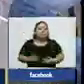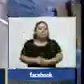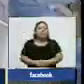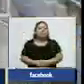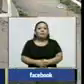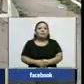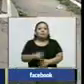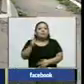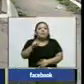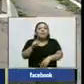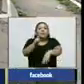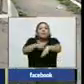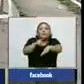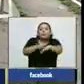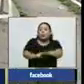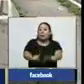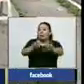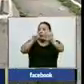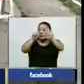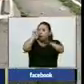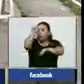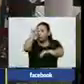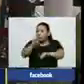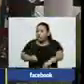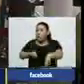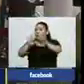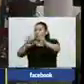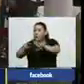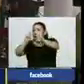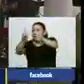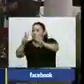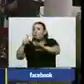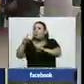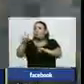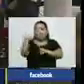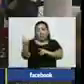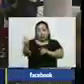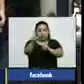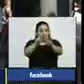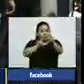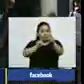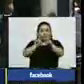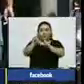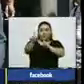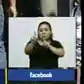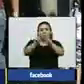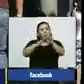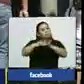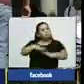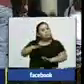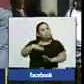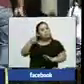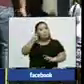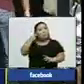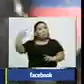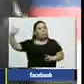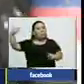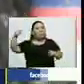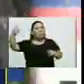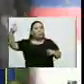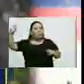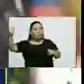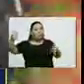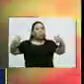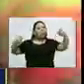Son apenas las 6.17 de la mañana y estos peatones ahora caminan tranquilos. La presencia de los